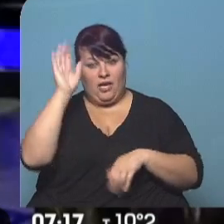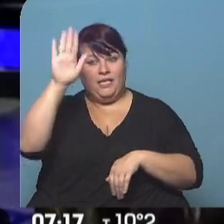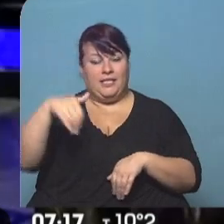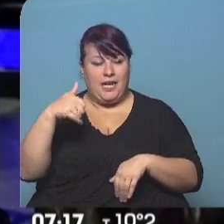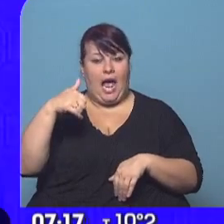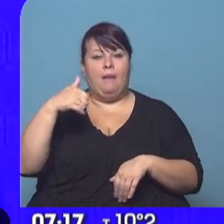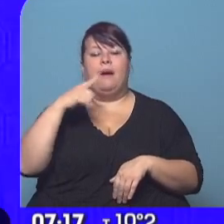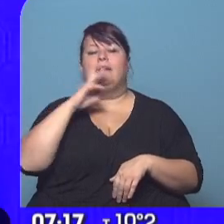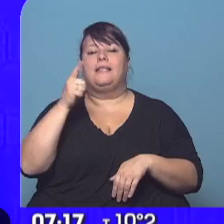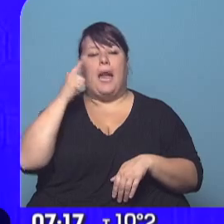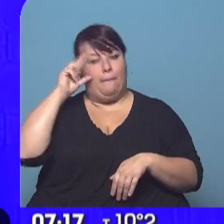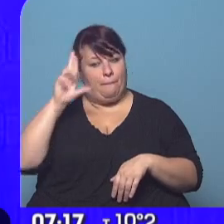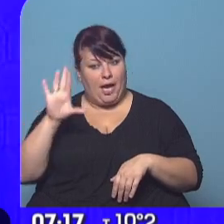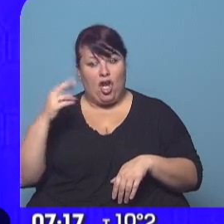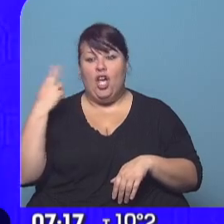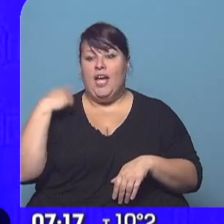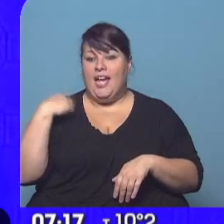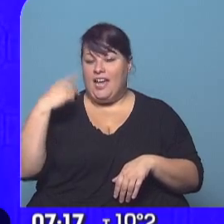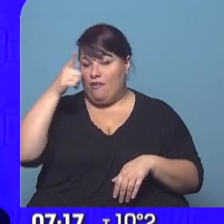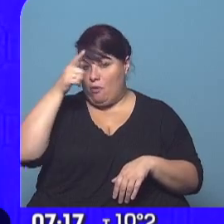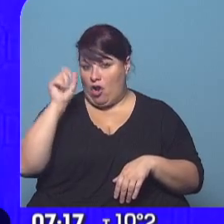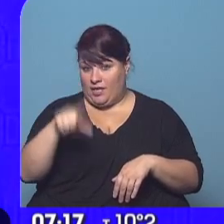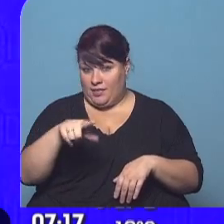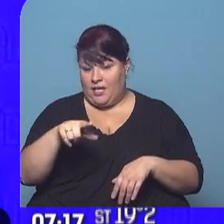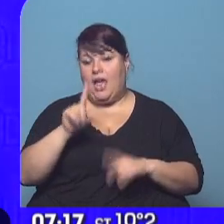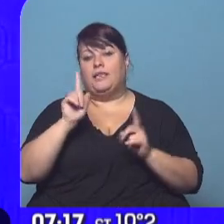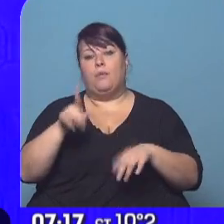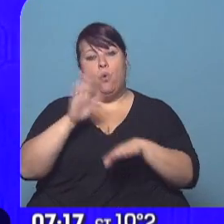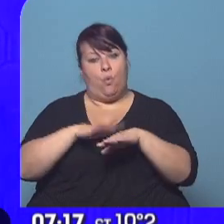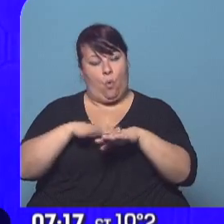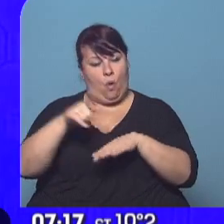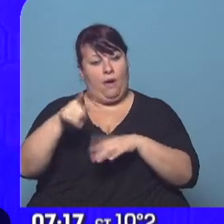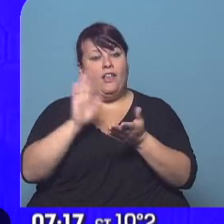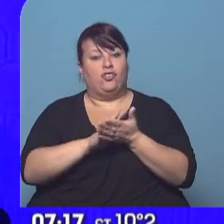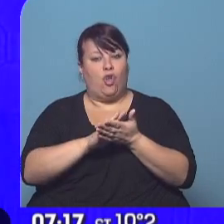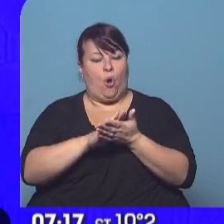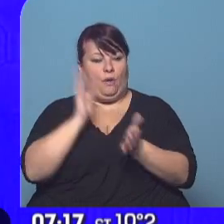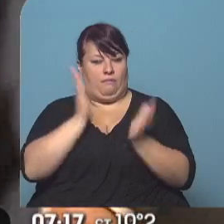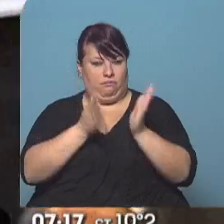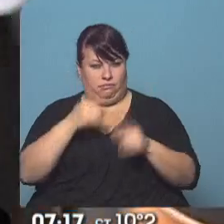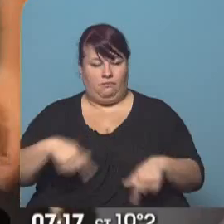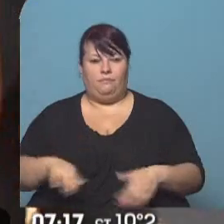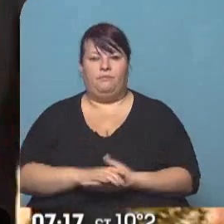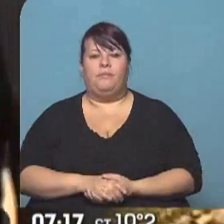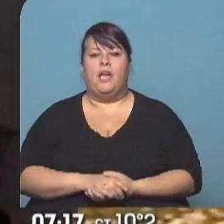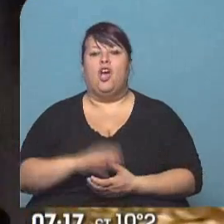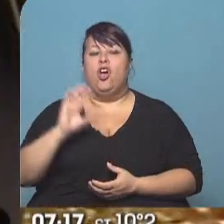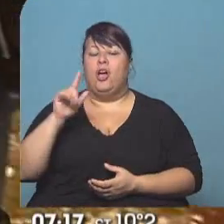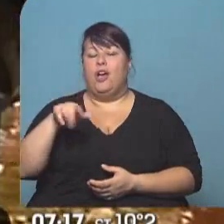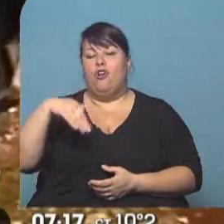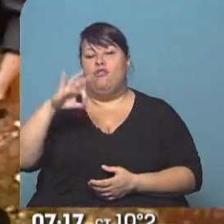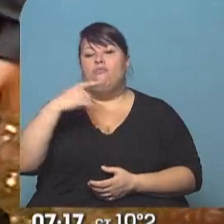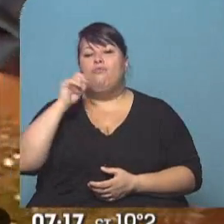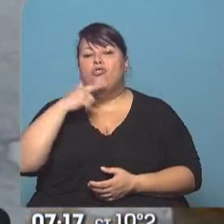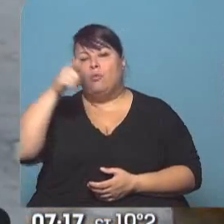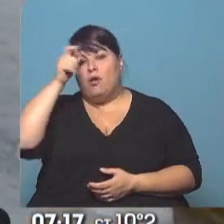Josep Luis Trapero, jefe de los Mossos de Escuadra, como imputado por el delito de sedición. Los Mossos son la